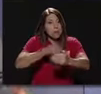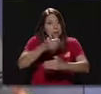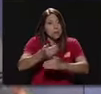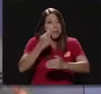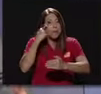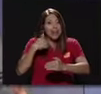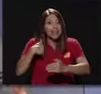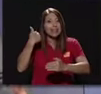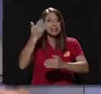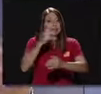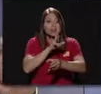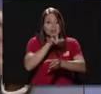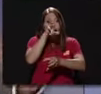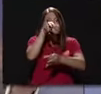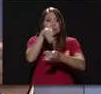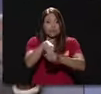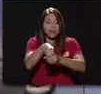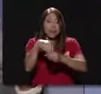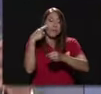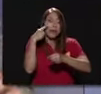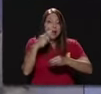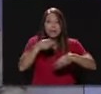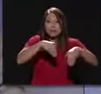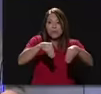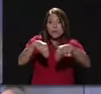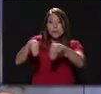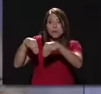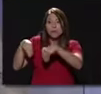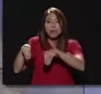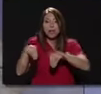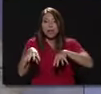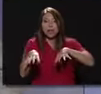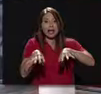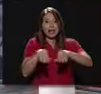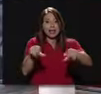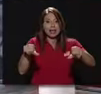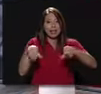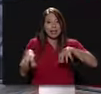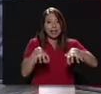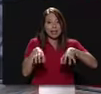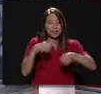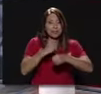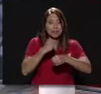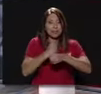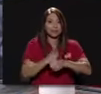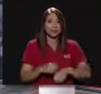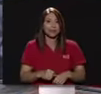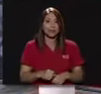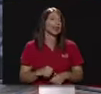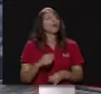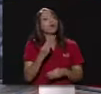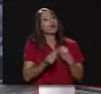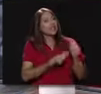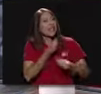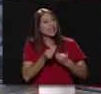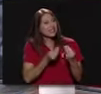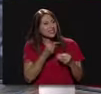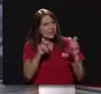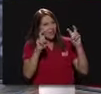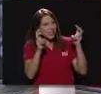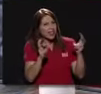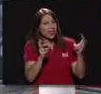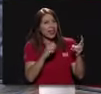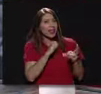logren incorporarse como suplidores de esos sectores dinámicos. Sí, sobre qué hacer sobre este tema de desempleo y